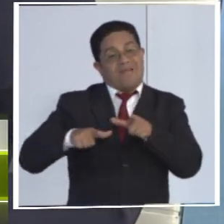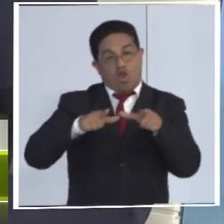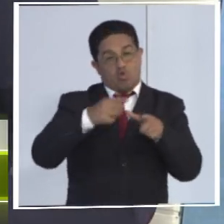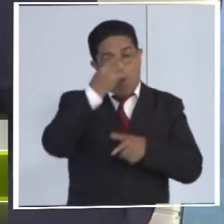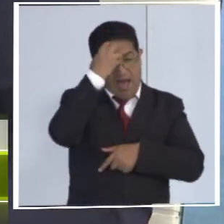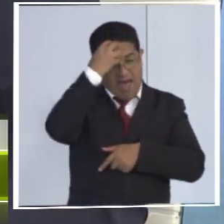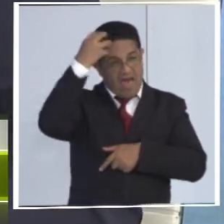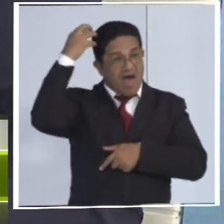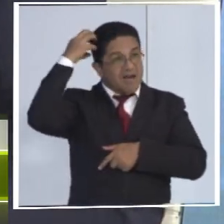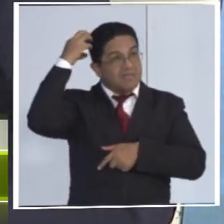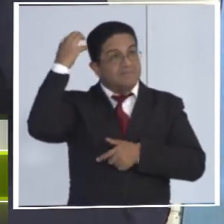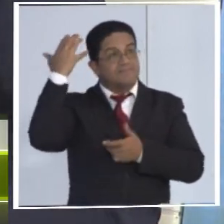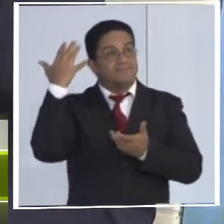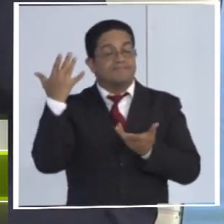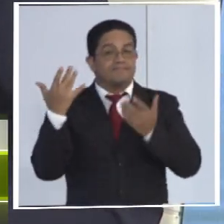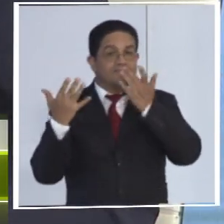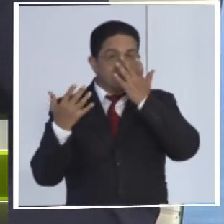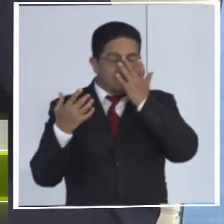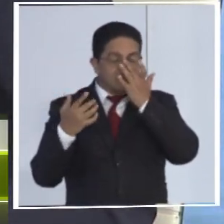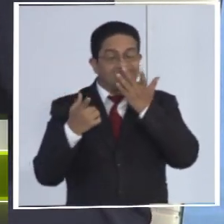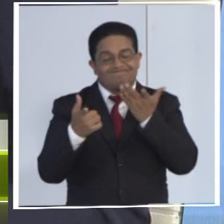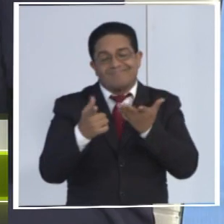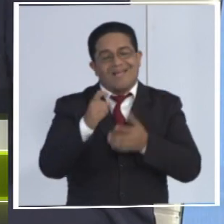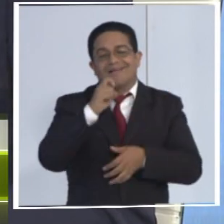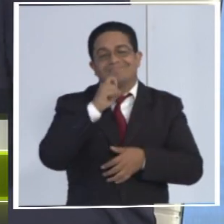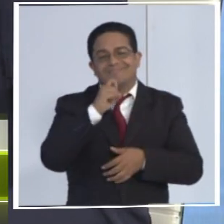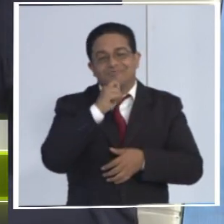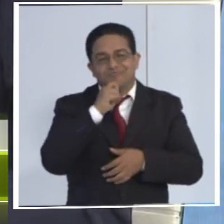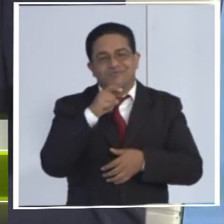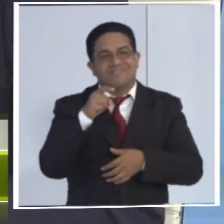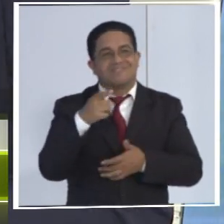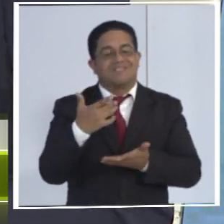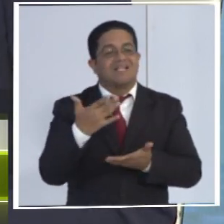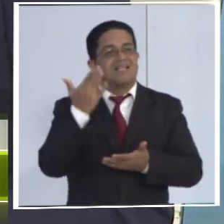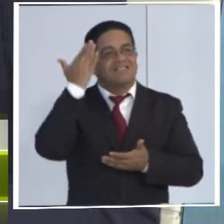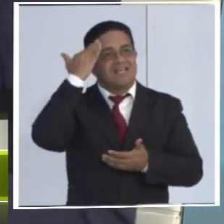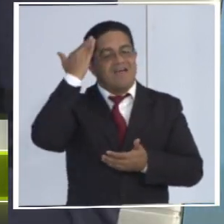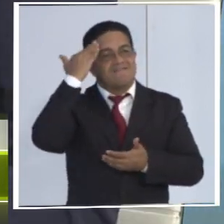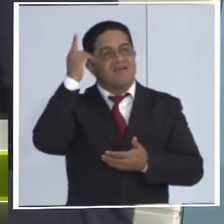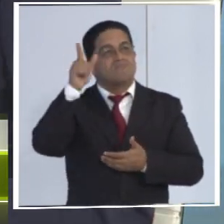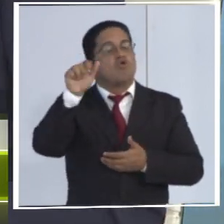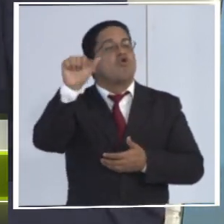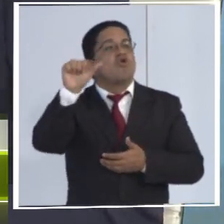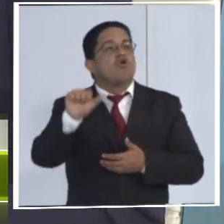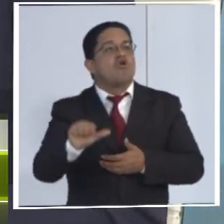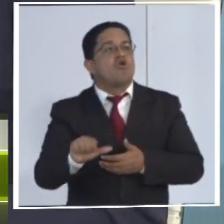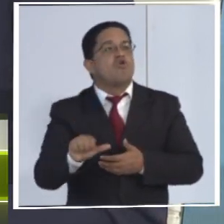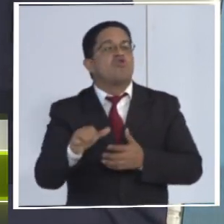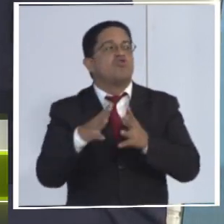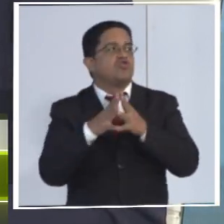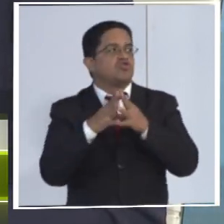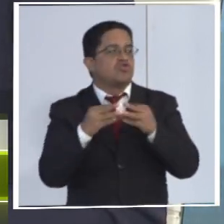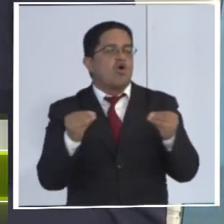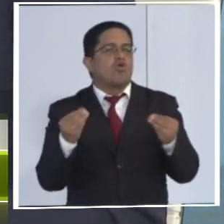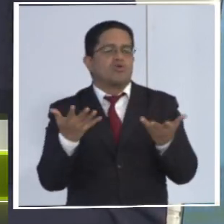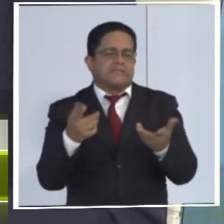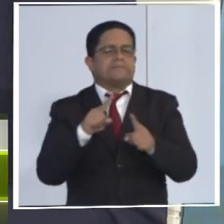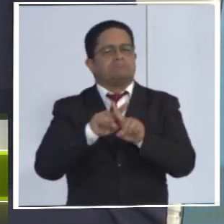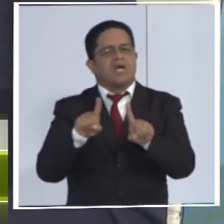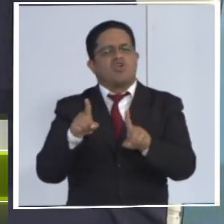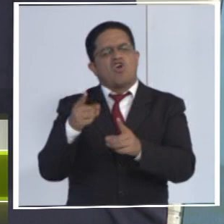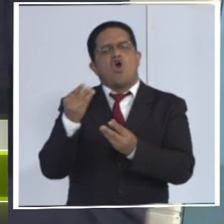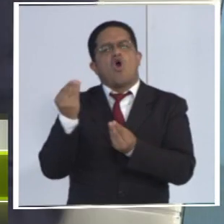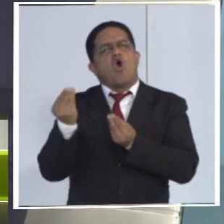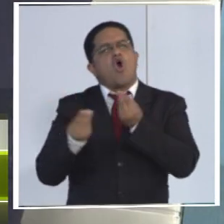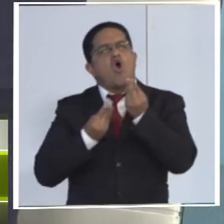está. Son operaciones bastante complejas. Complejas, sí. Sabemos que ustedes tienen el entrenamiento médico y todo lo que conlleva eso, pero cómo